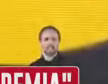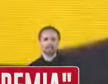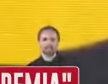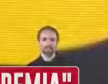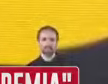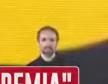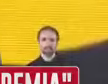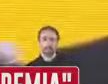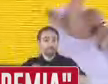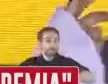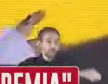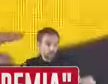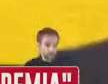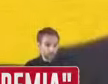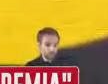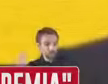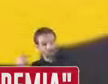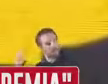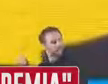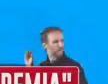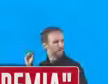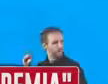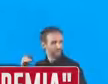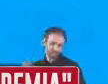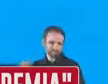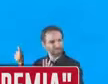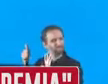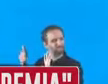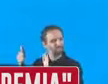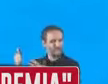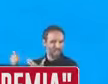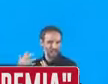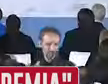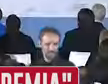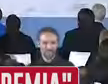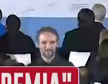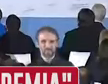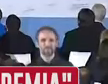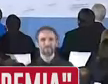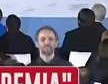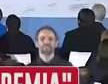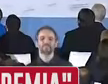vives a cambio apunta tengo mi vida con mi apuntador gobernador